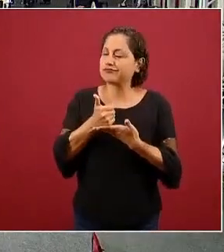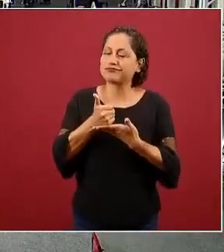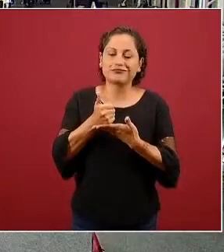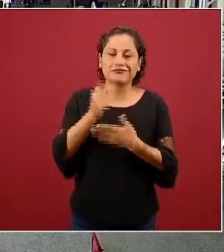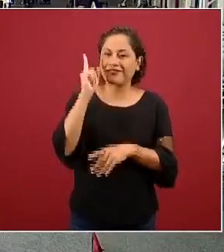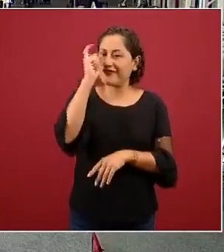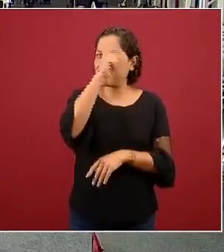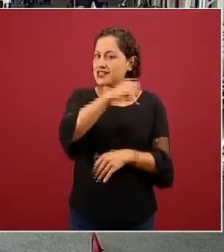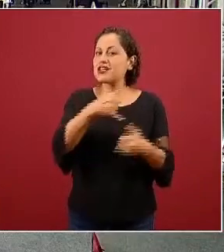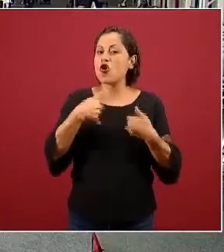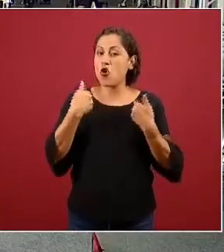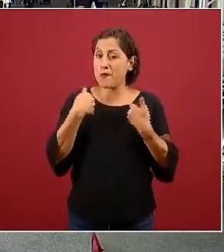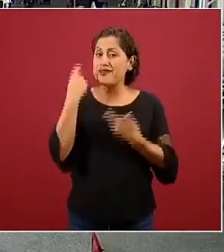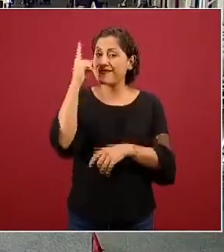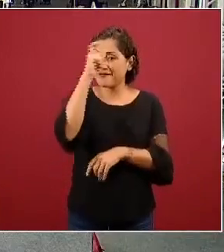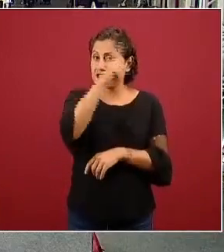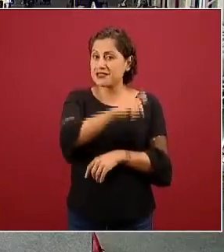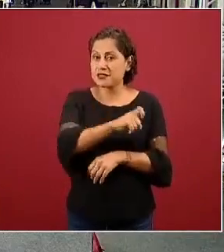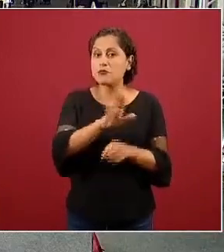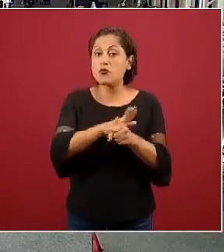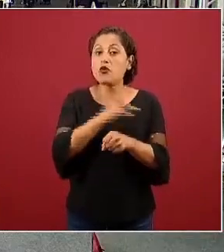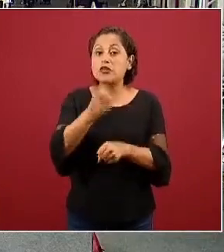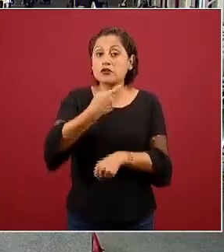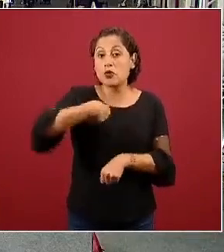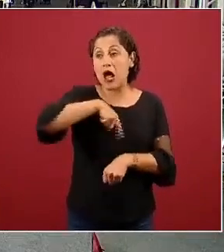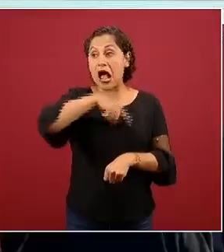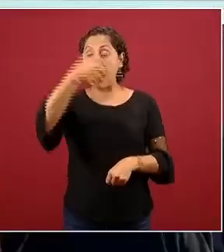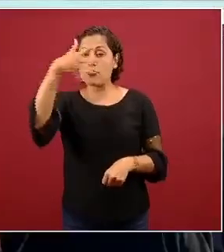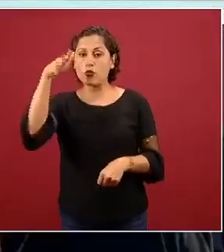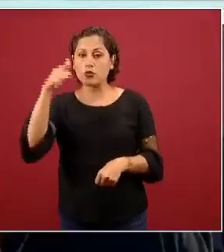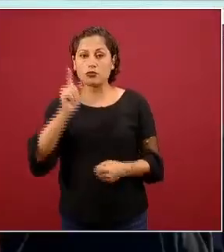nosotros vayamos a preguntarles cómo se sienten.